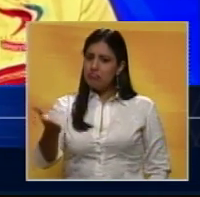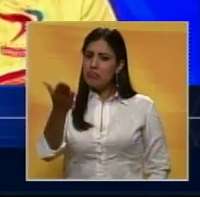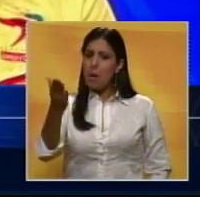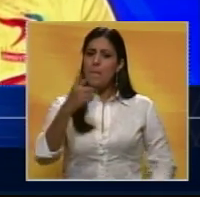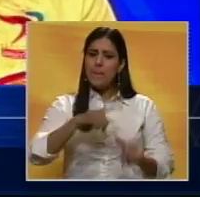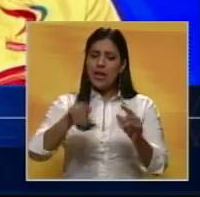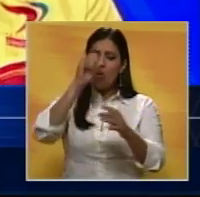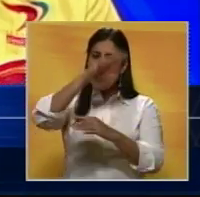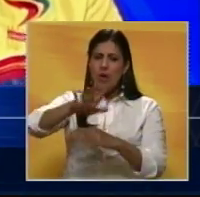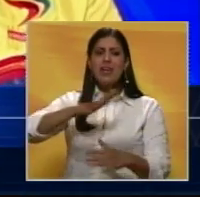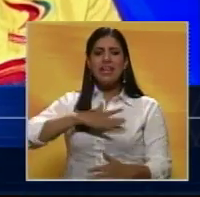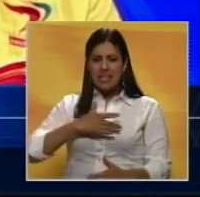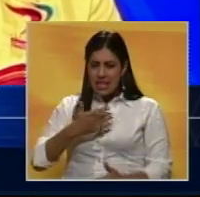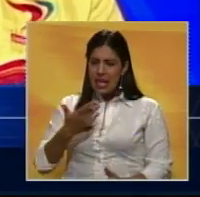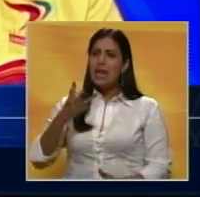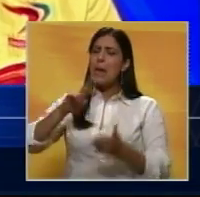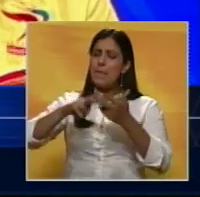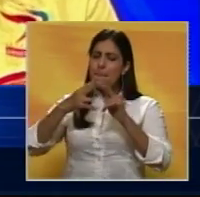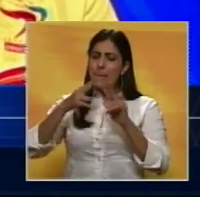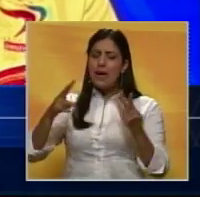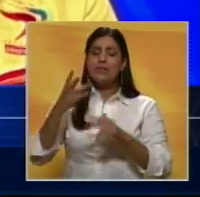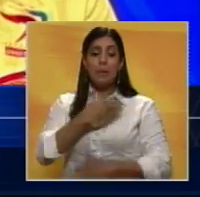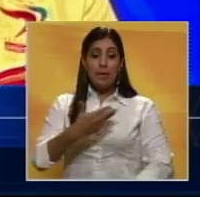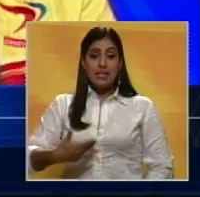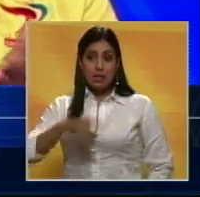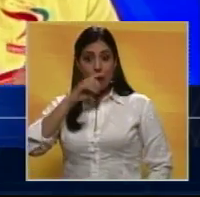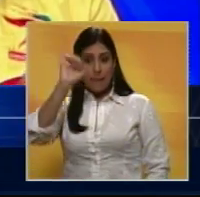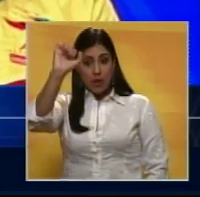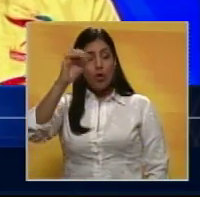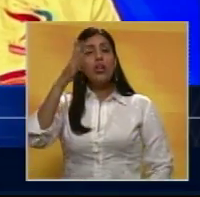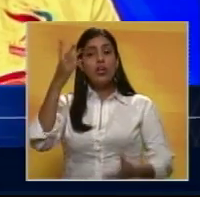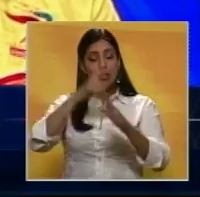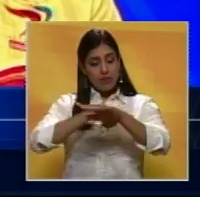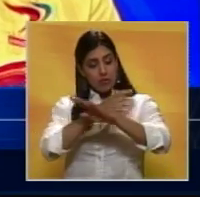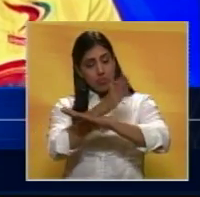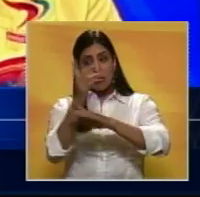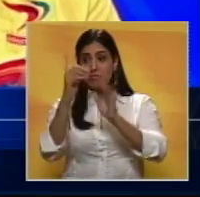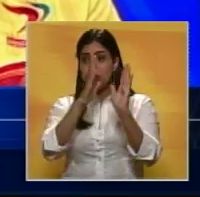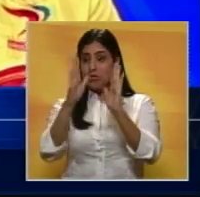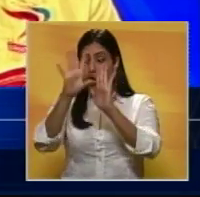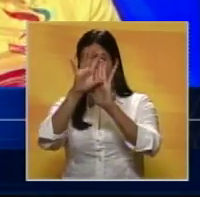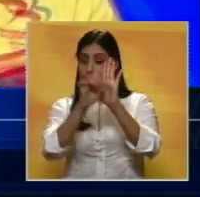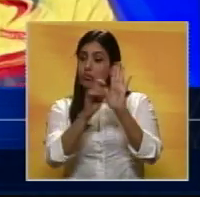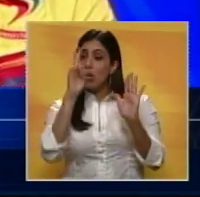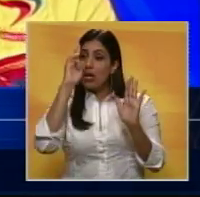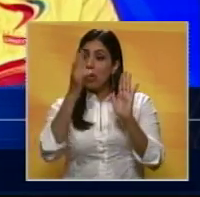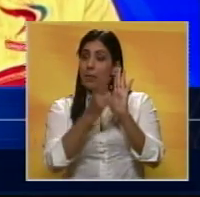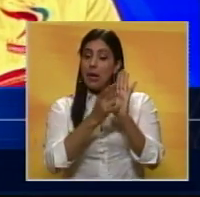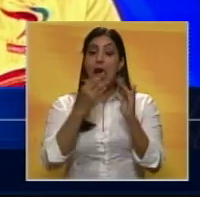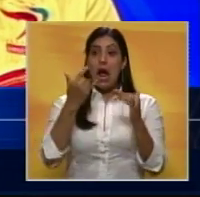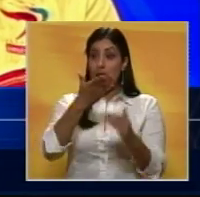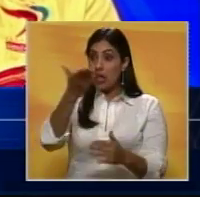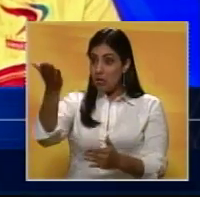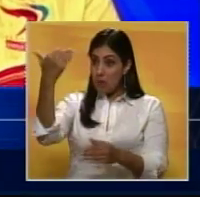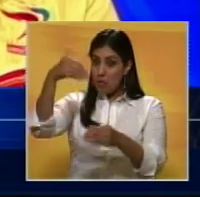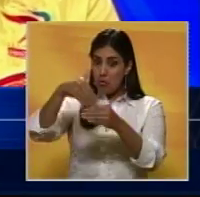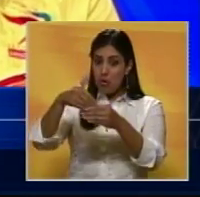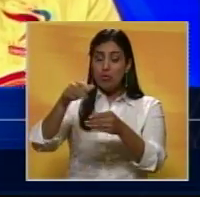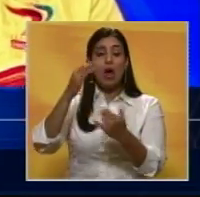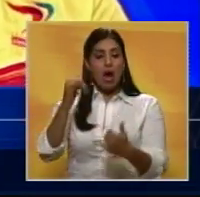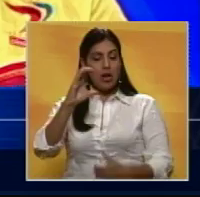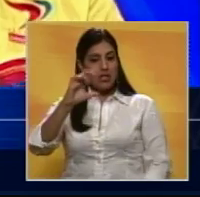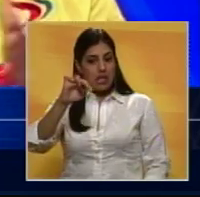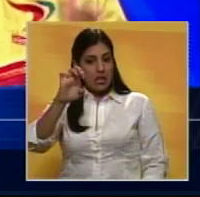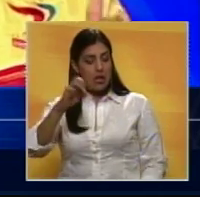este pueblo quiere estar en paz y el presidente de la República tiene un periodo, un mandato constitucional. Si ellos quieren elecciones, ya el